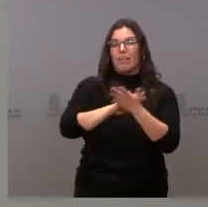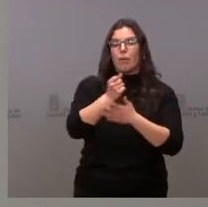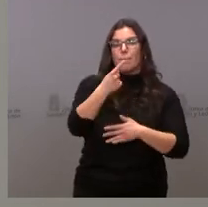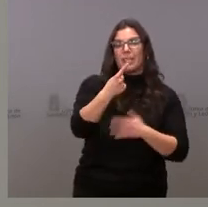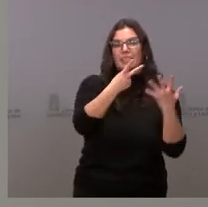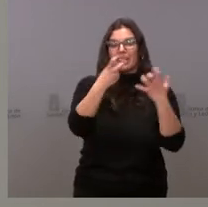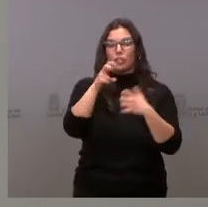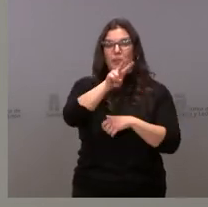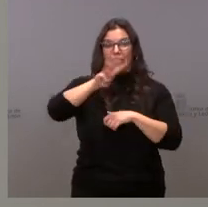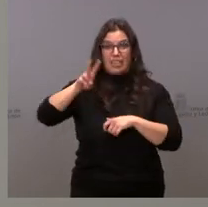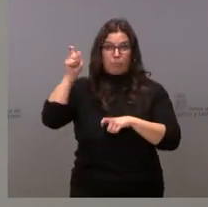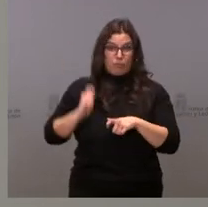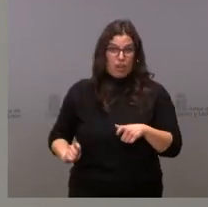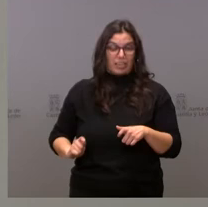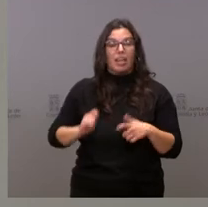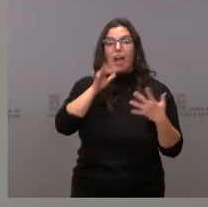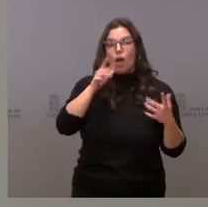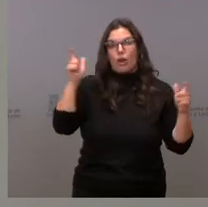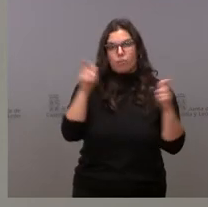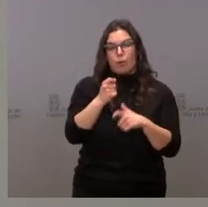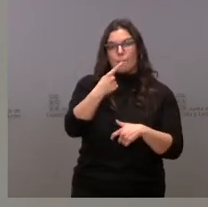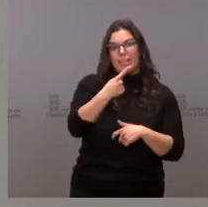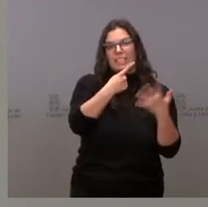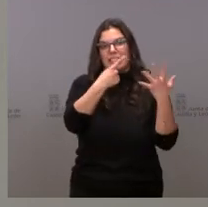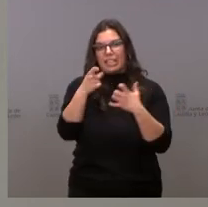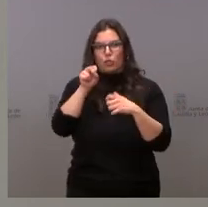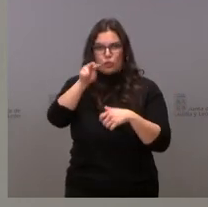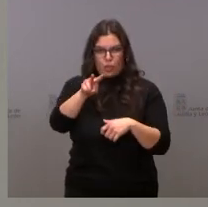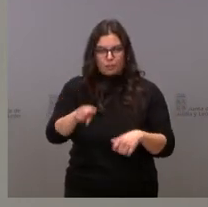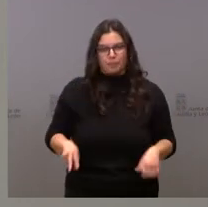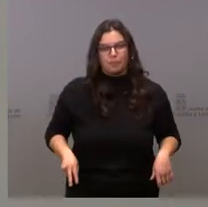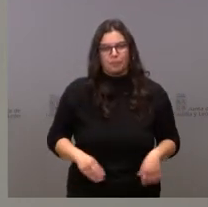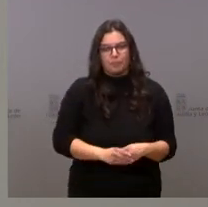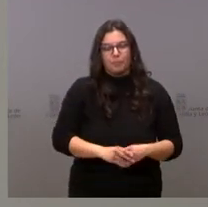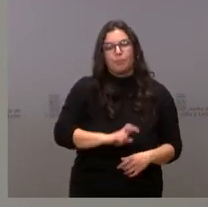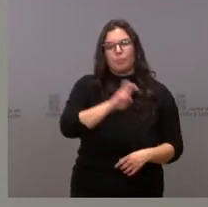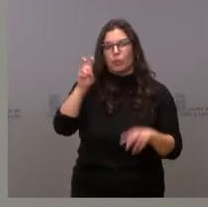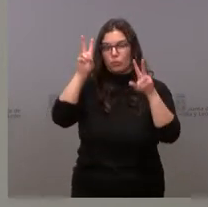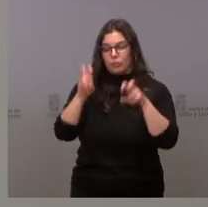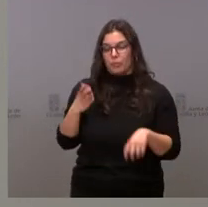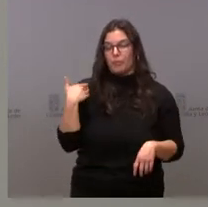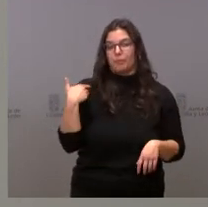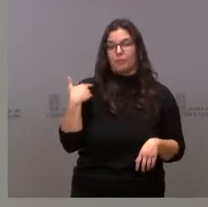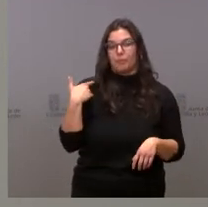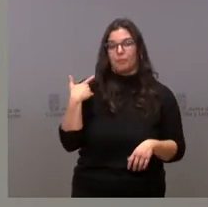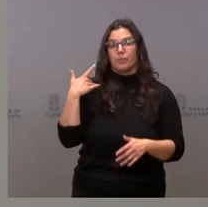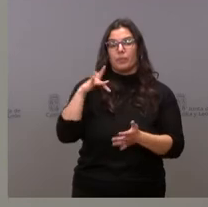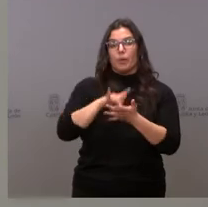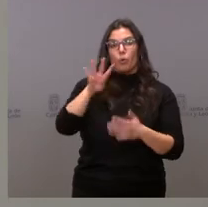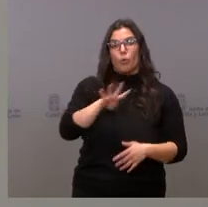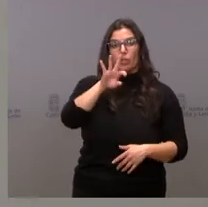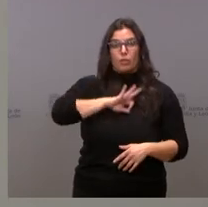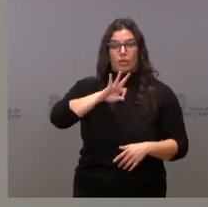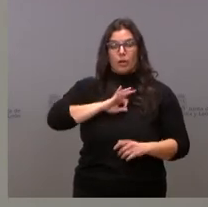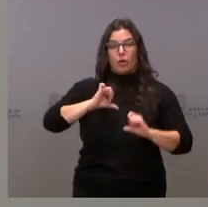pacientes ahora mismo tenemos en 1612 por otra parte desde la puesta en marcha el pasado 4 de enero de las